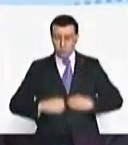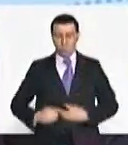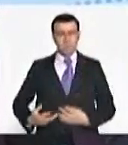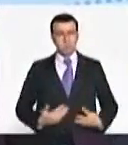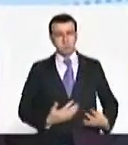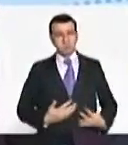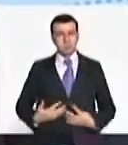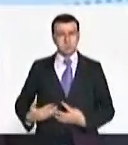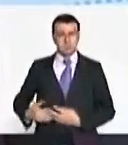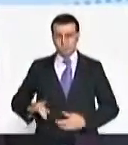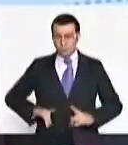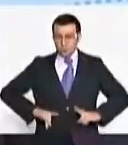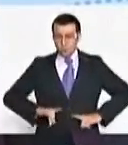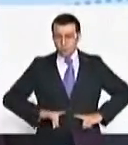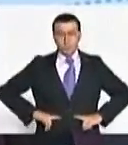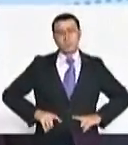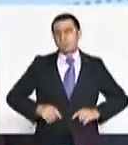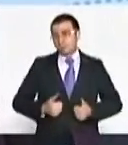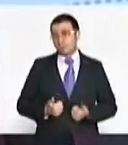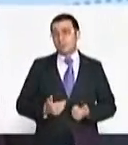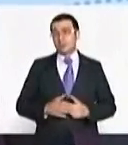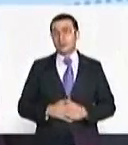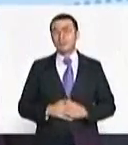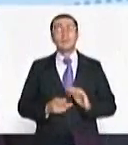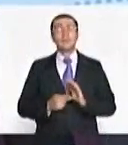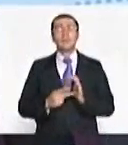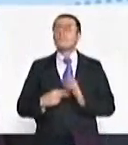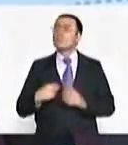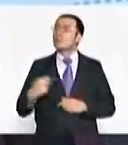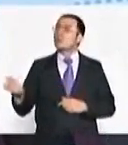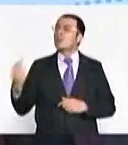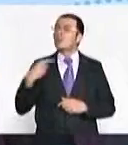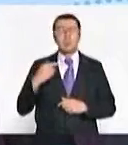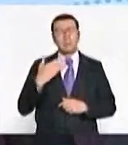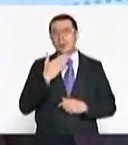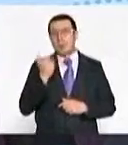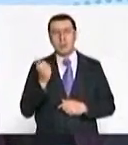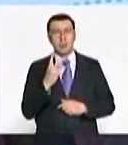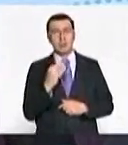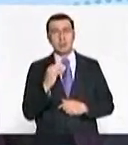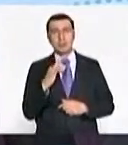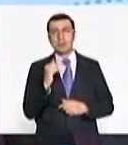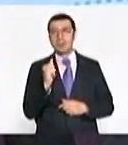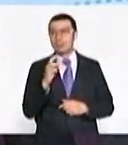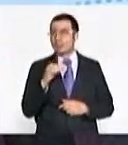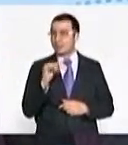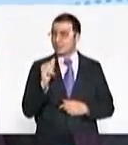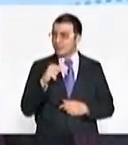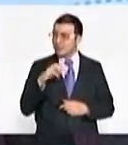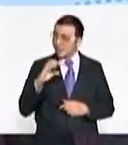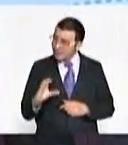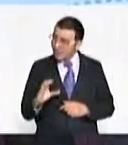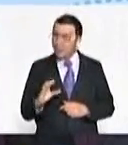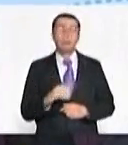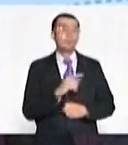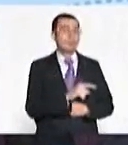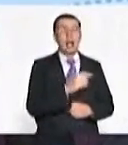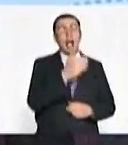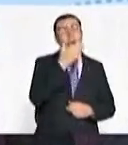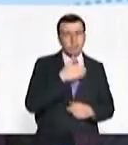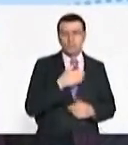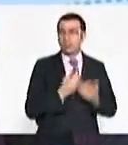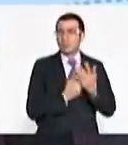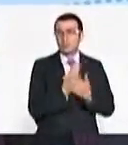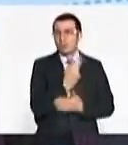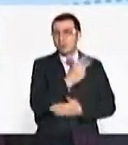hacer que esa vitamina se absorba como tal. Por eso cuando a mí me preguntan cuál es la mejor vitamina C, yo siempre le digo, las frutas y las verduras tienen altos contenidos de vitamina